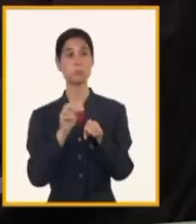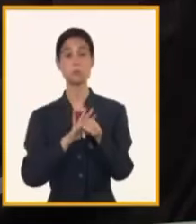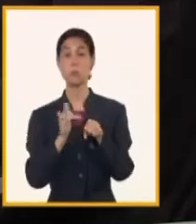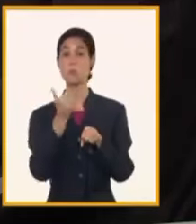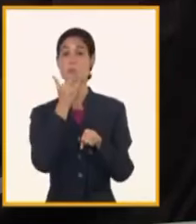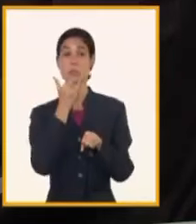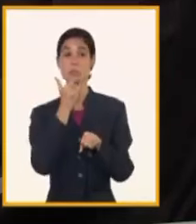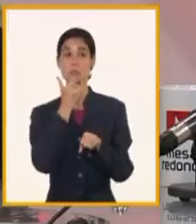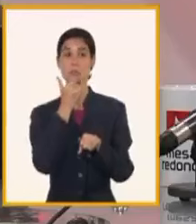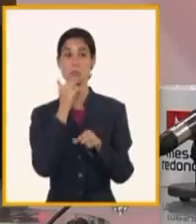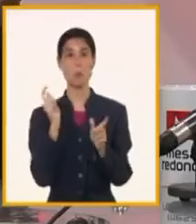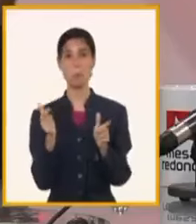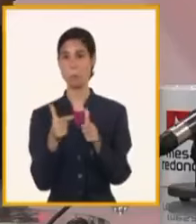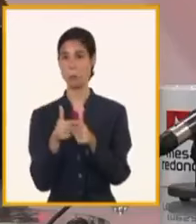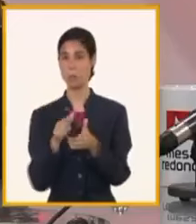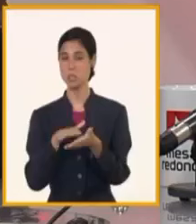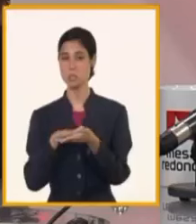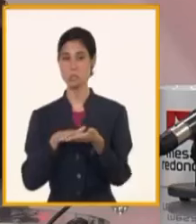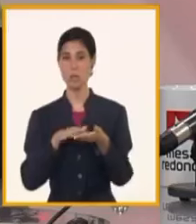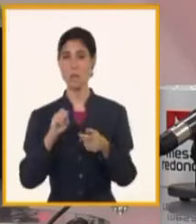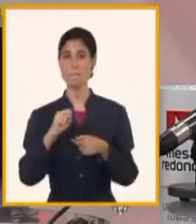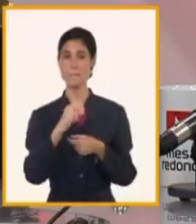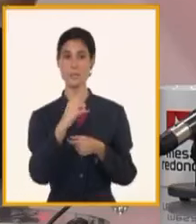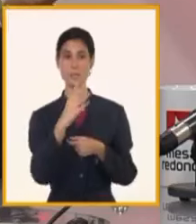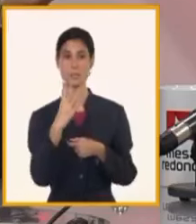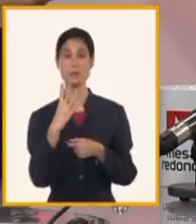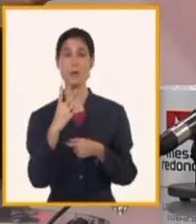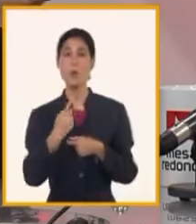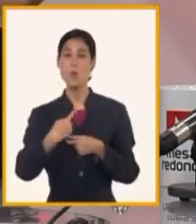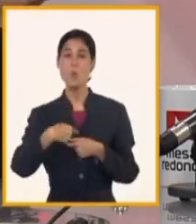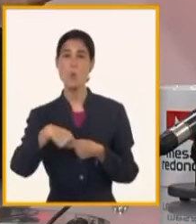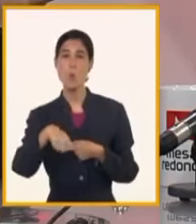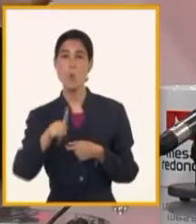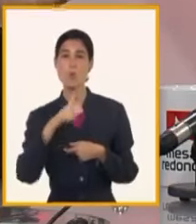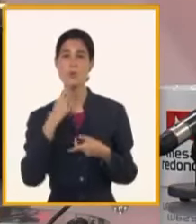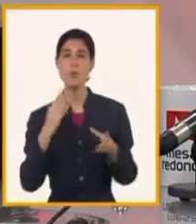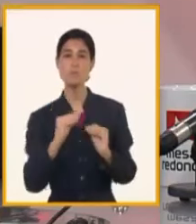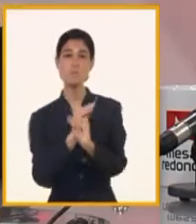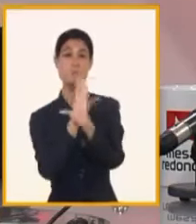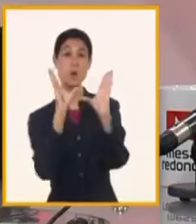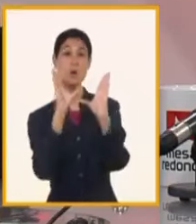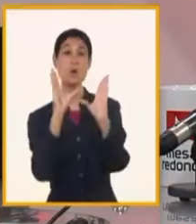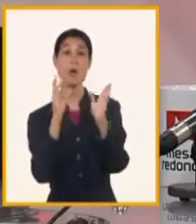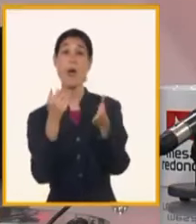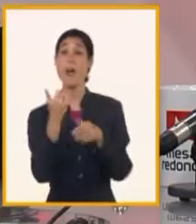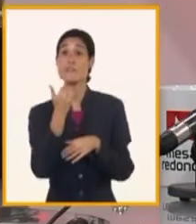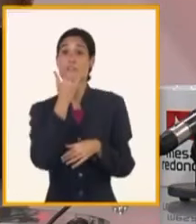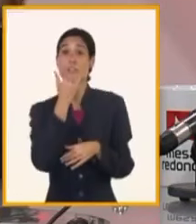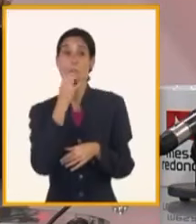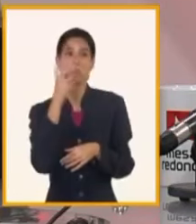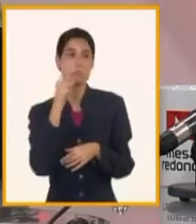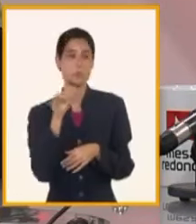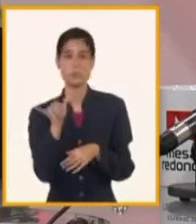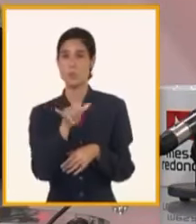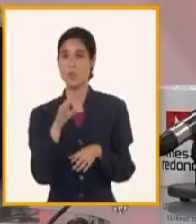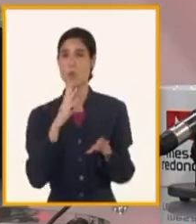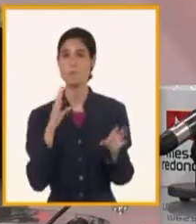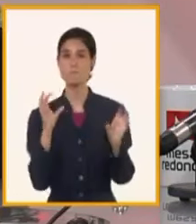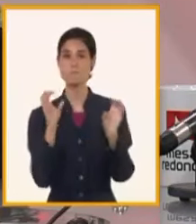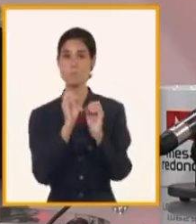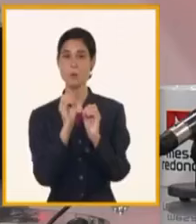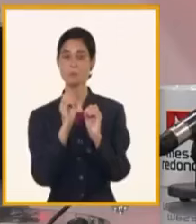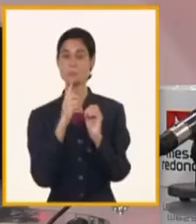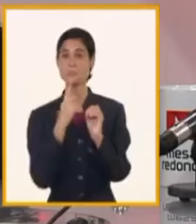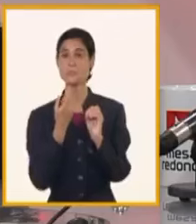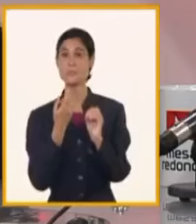afectación la la madrugada hoy se amaneció con cero afectación sin embargo en el día llega 600 en